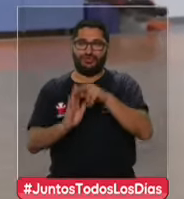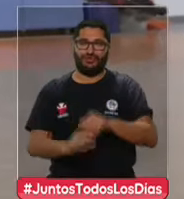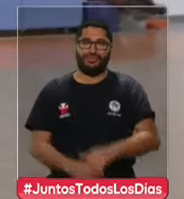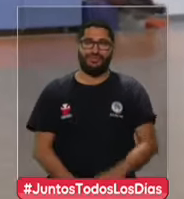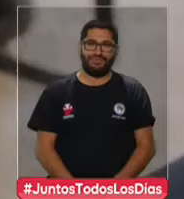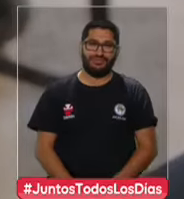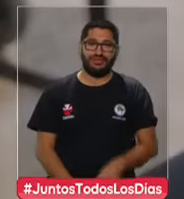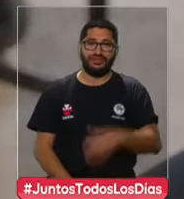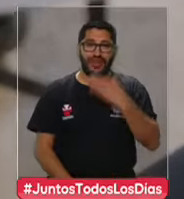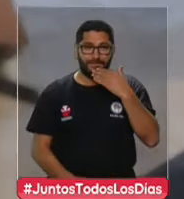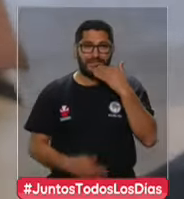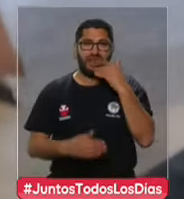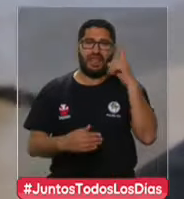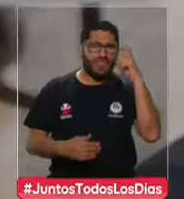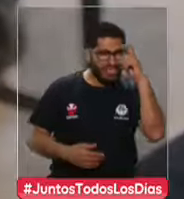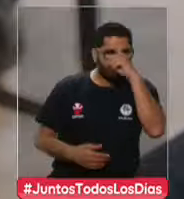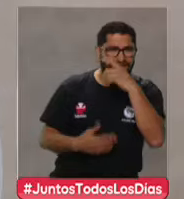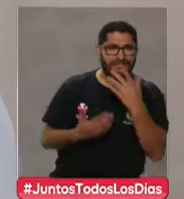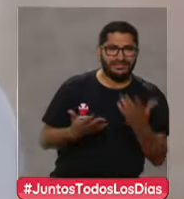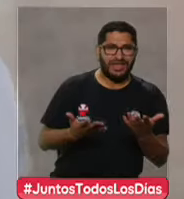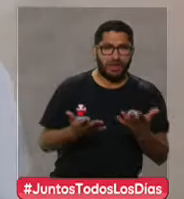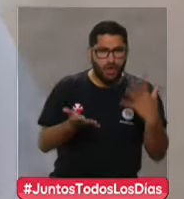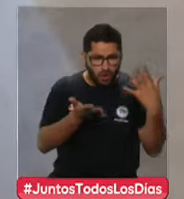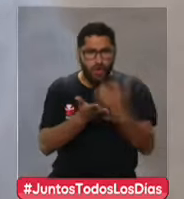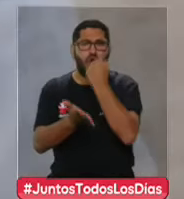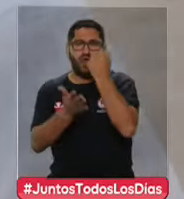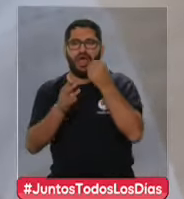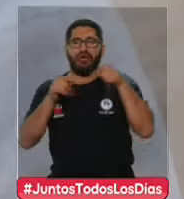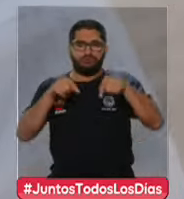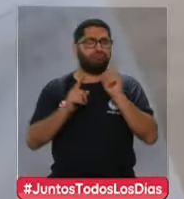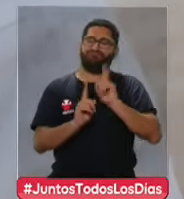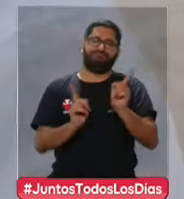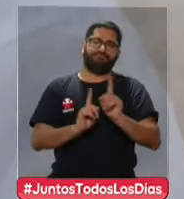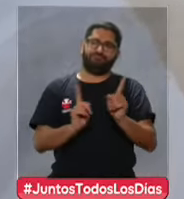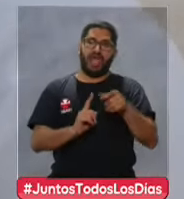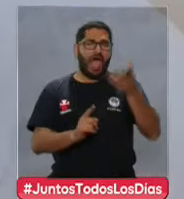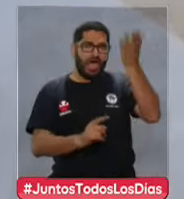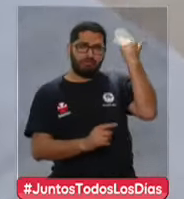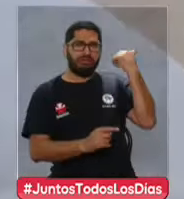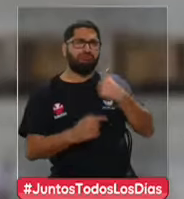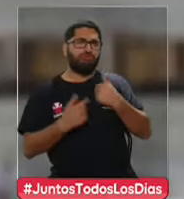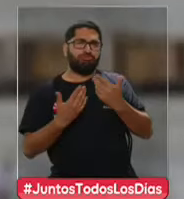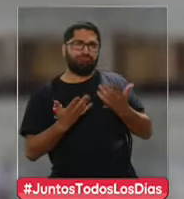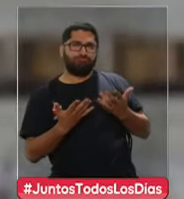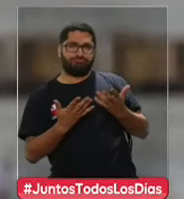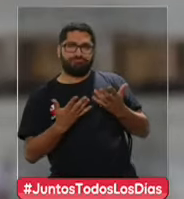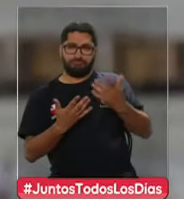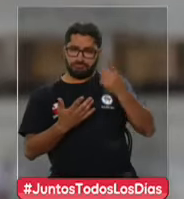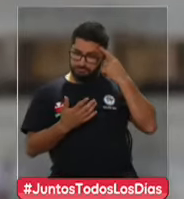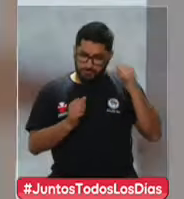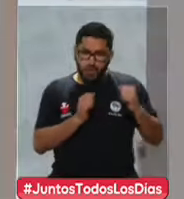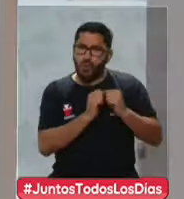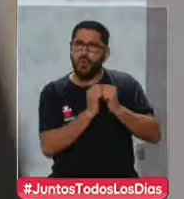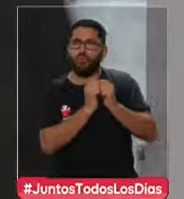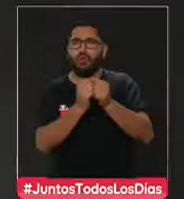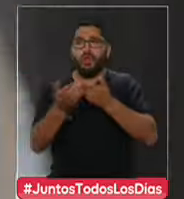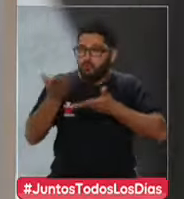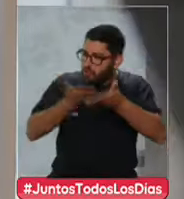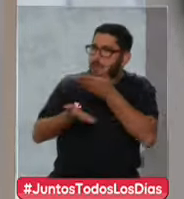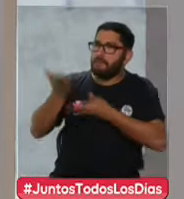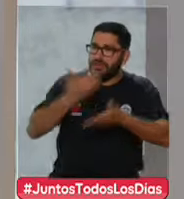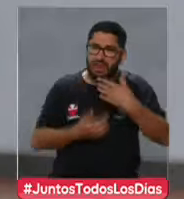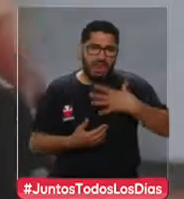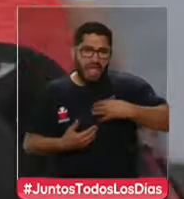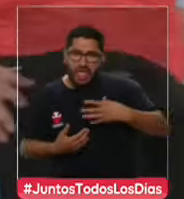proceso largo, no es algo que se consigue de un año para otro. Cuando ya venía a ver a las niñas, compartía más conmigo. Le gustó el apoyo mío y ahí